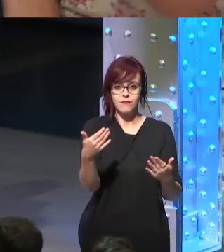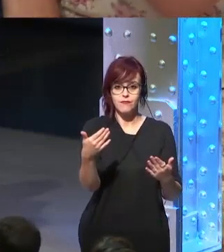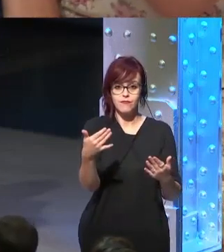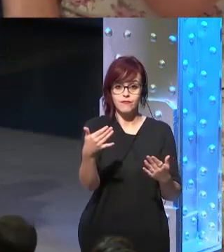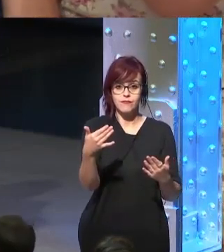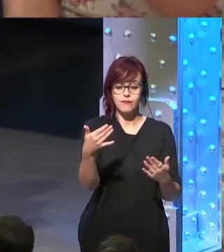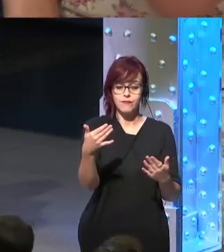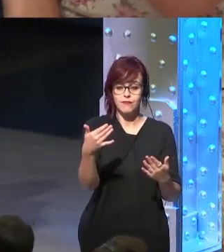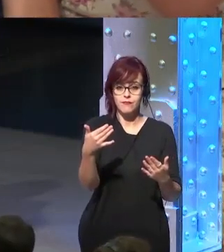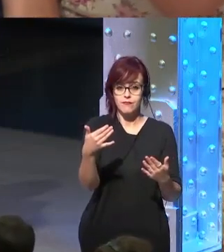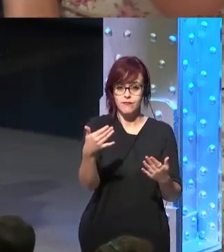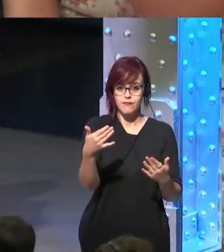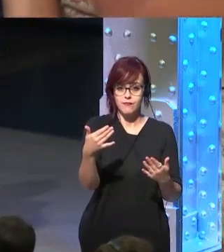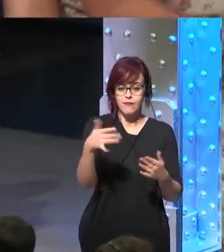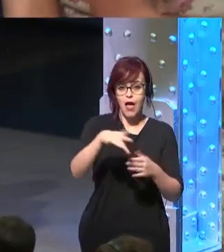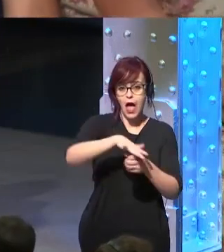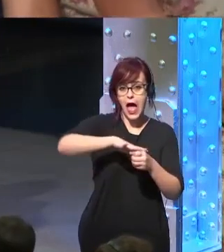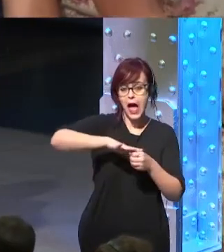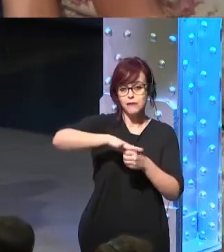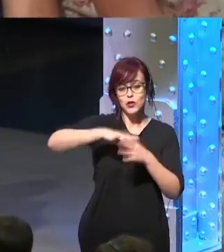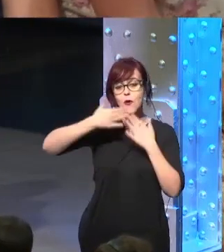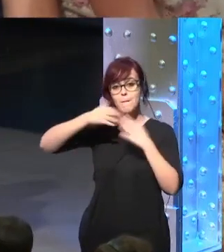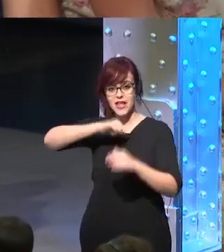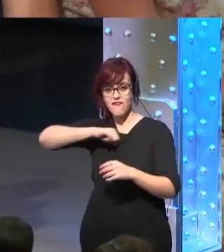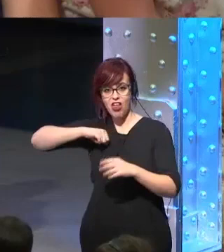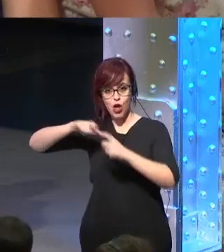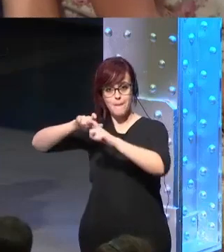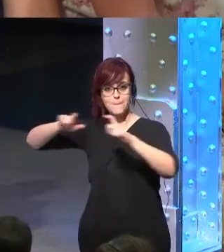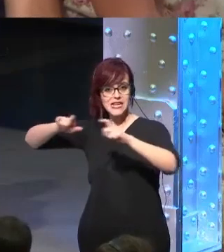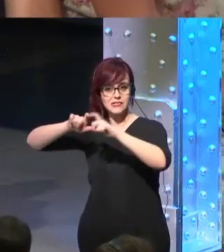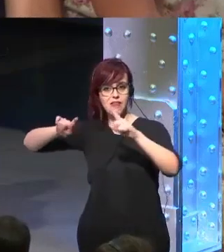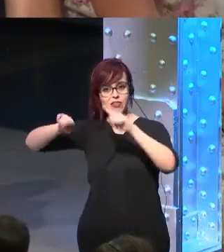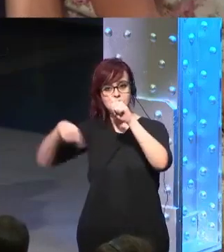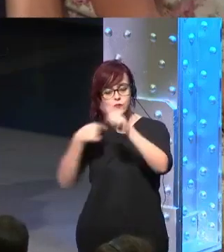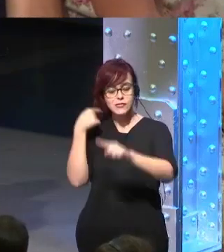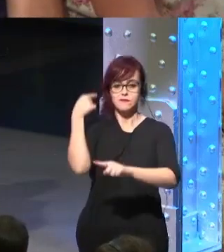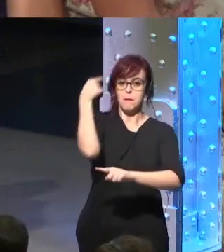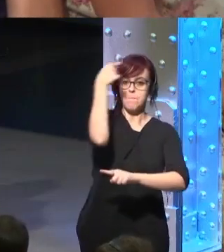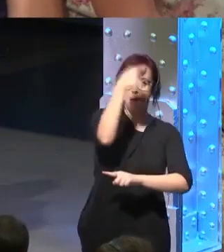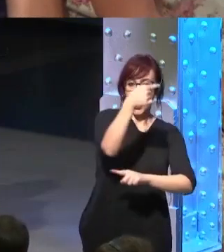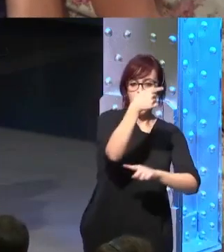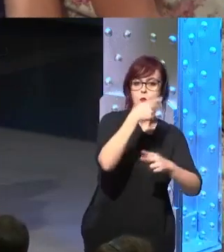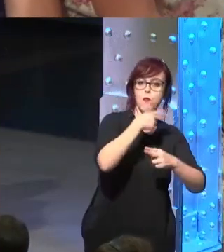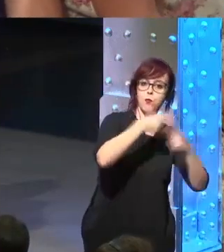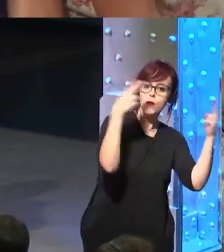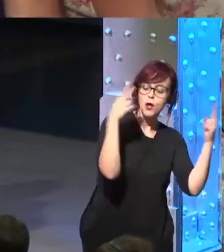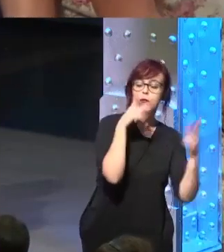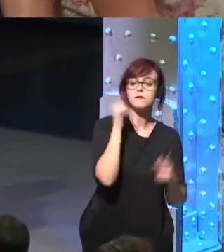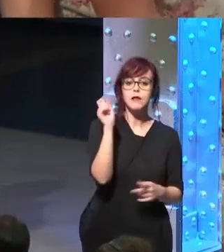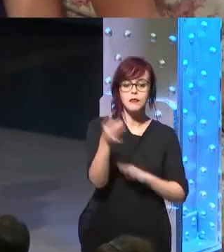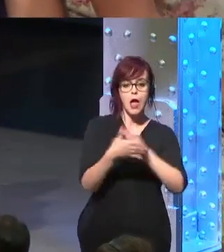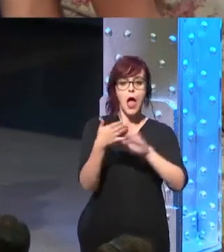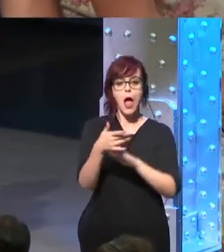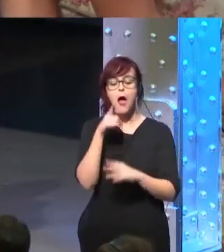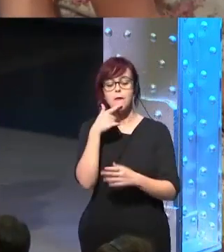terreno como si dijéramos de las empresas. Yo siempre me he visto en minoría cuando hablas de política, de economía, etcétera. Siempre me he visto